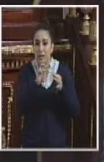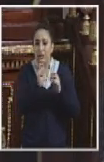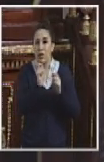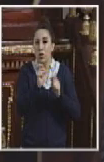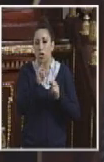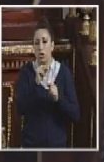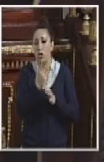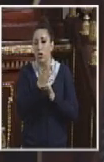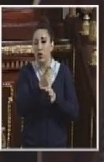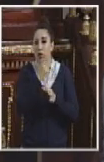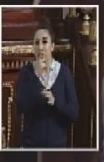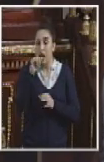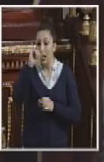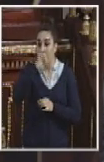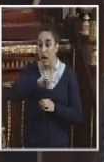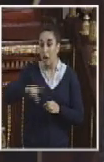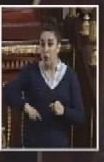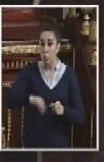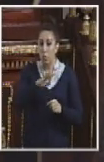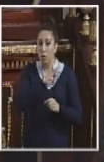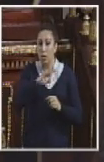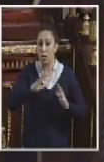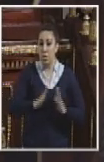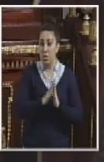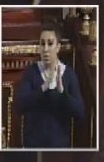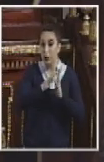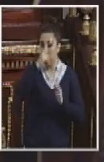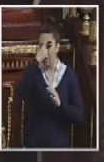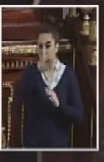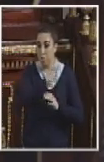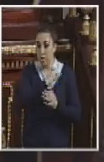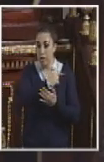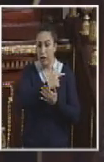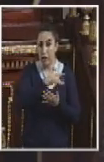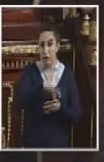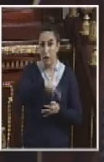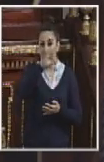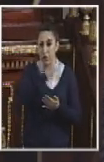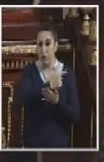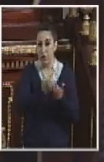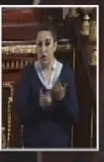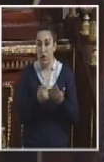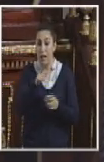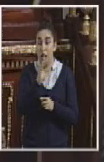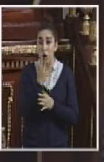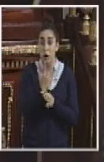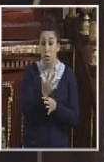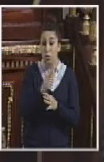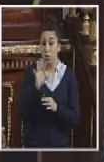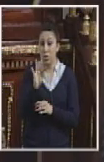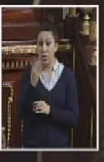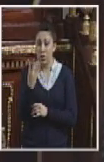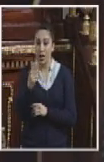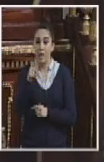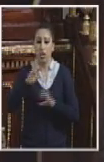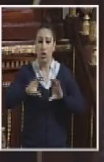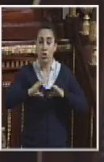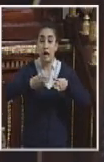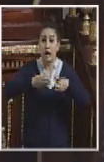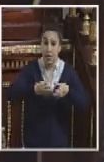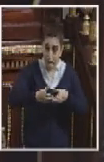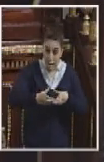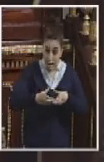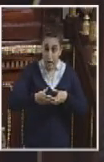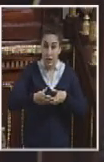de gobierno para participar en la terna. En el 44 dice, el Congreso nombrará